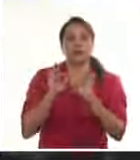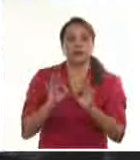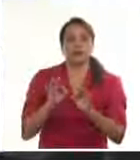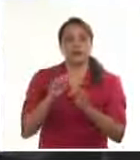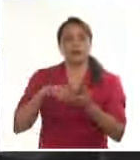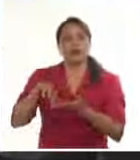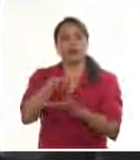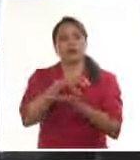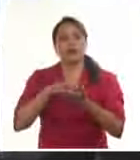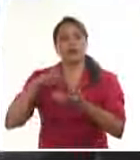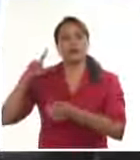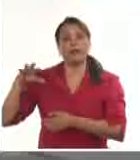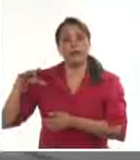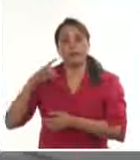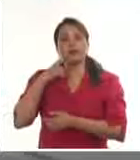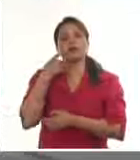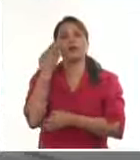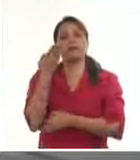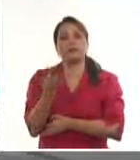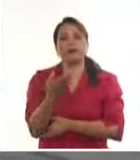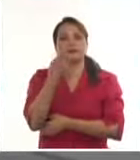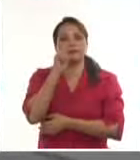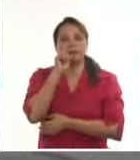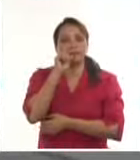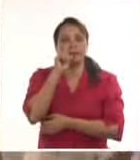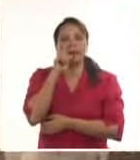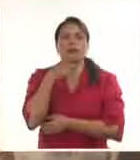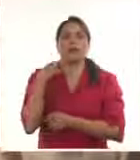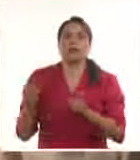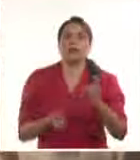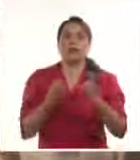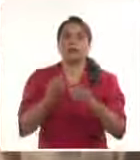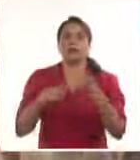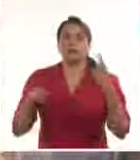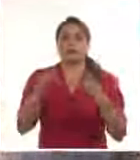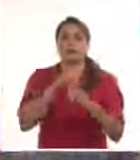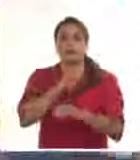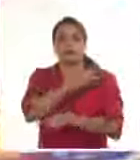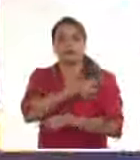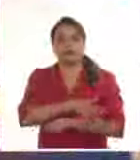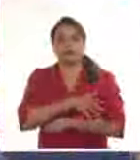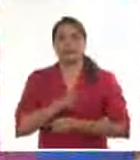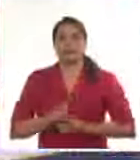Abajo, exigieron hoy el cese de la agresión israelí contra Gaza.